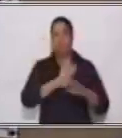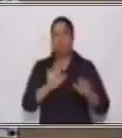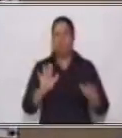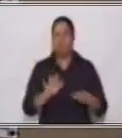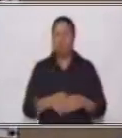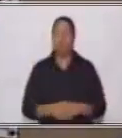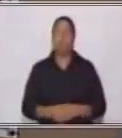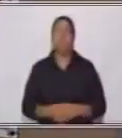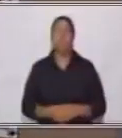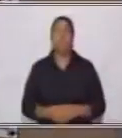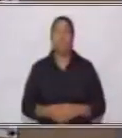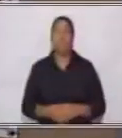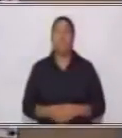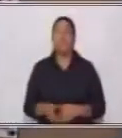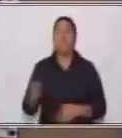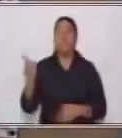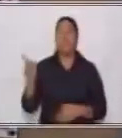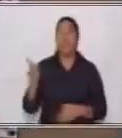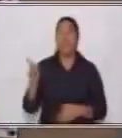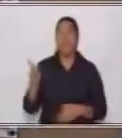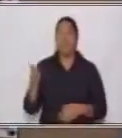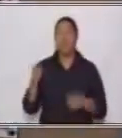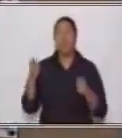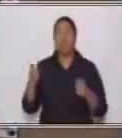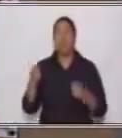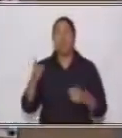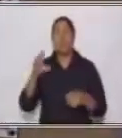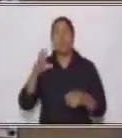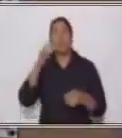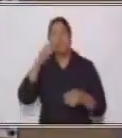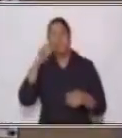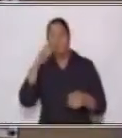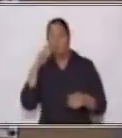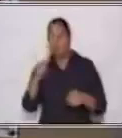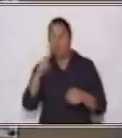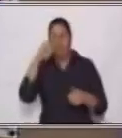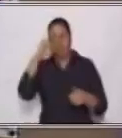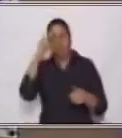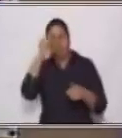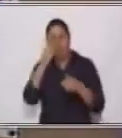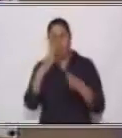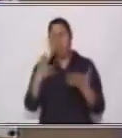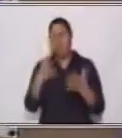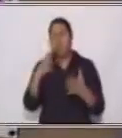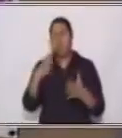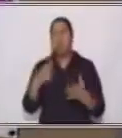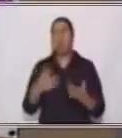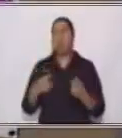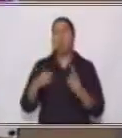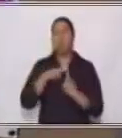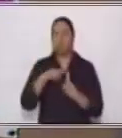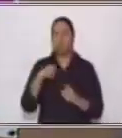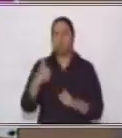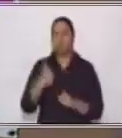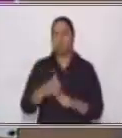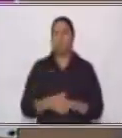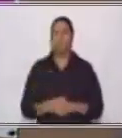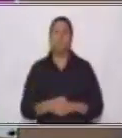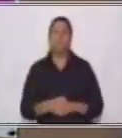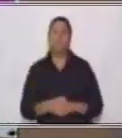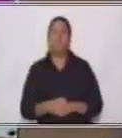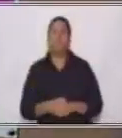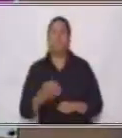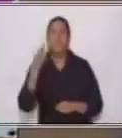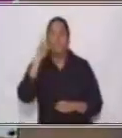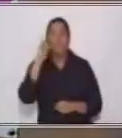subjetivo. Acá dominará el objetivo. Y por último, ya establecer conocimientos finales. ¿Para qué?